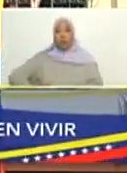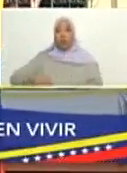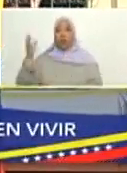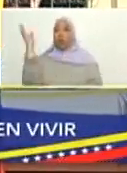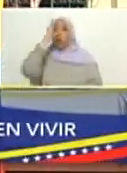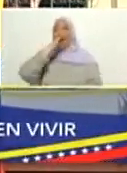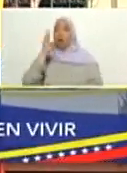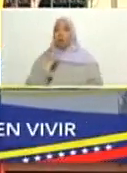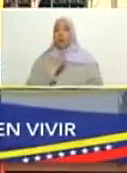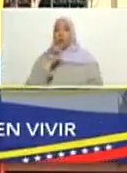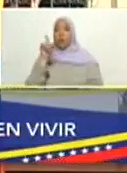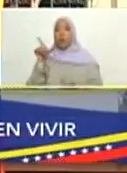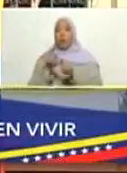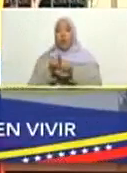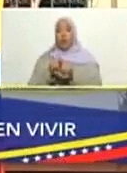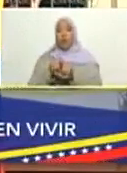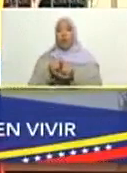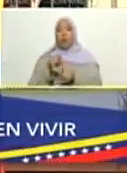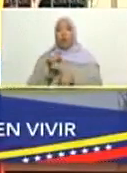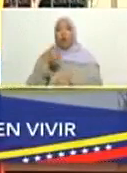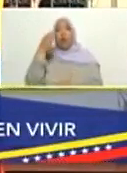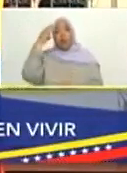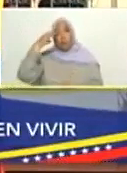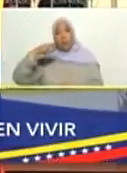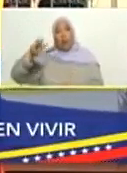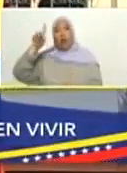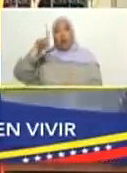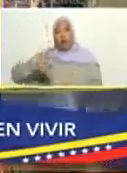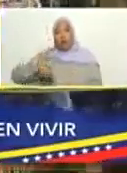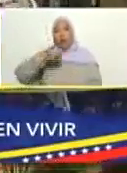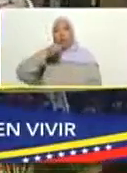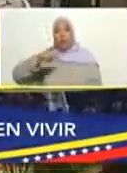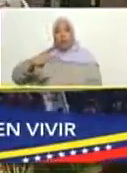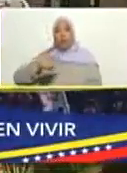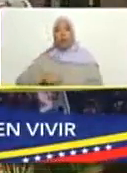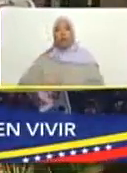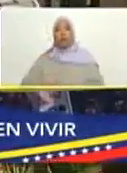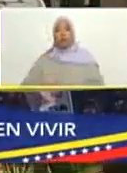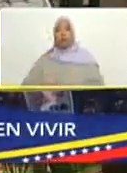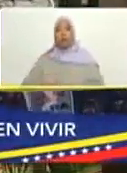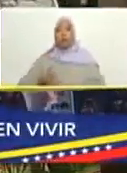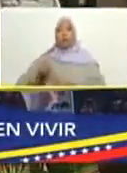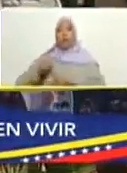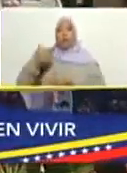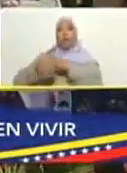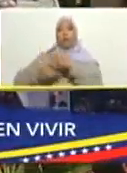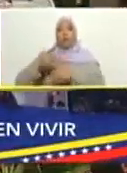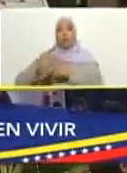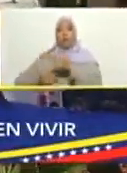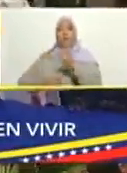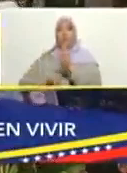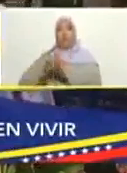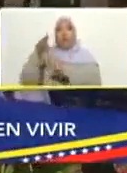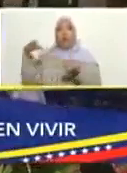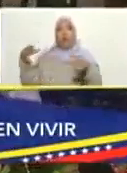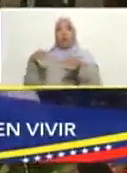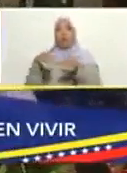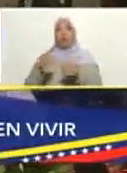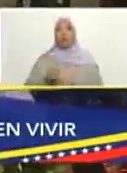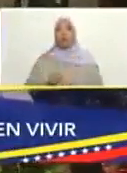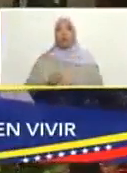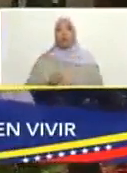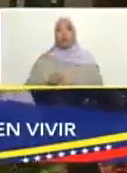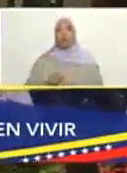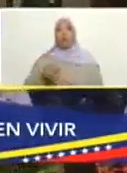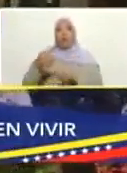y el presidente Alberto Fernández anunciaron que van a dar pasos para la creación de